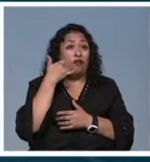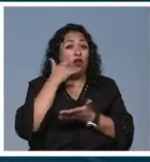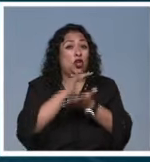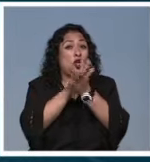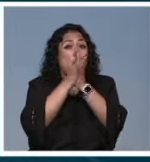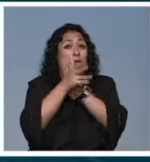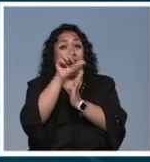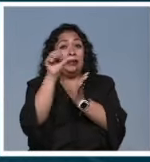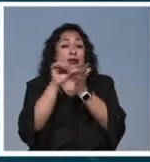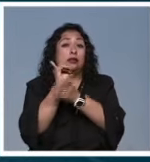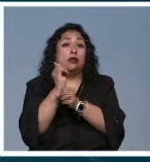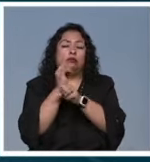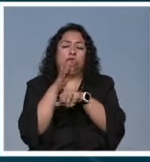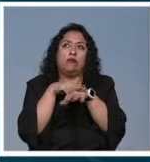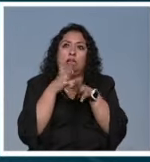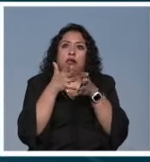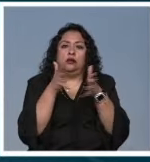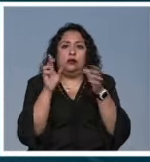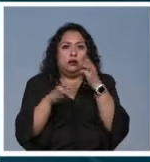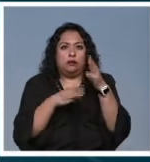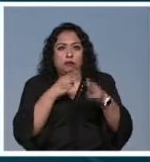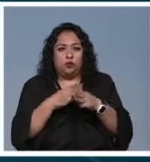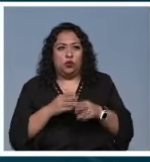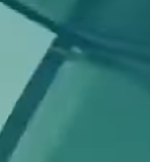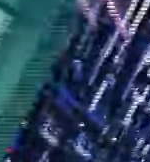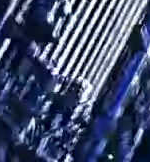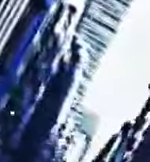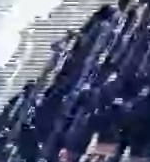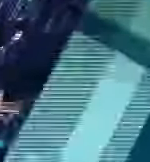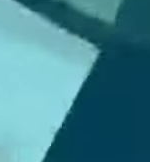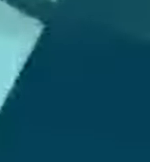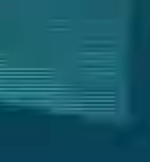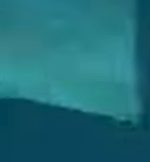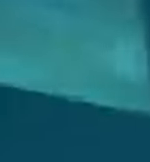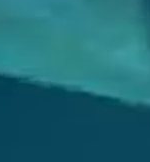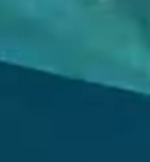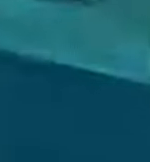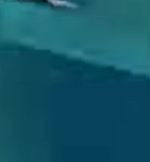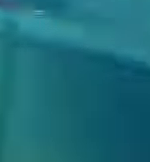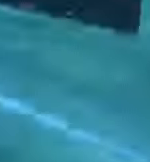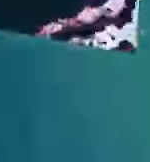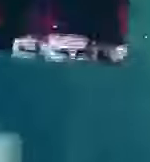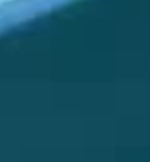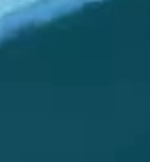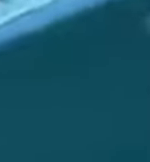de los centros de investigación más grandes del mundo.